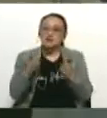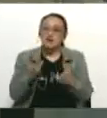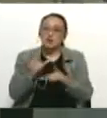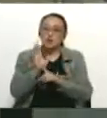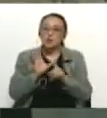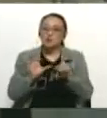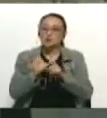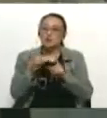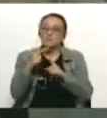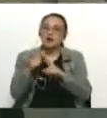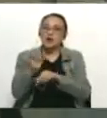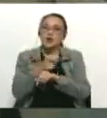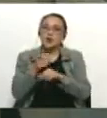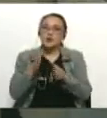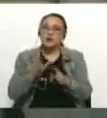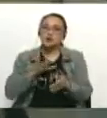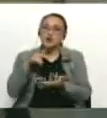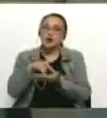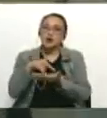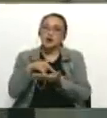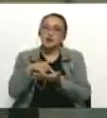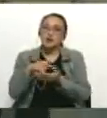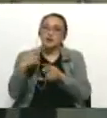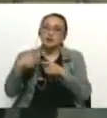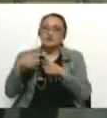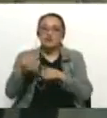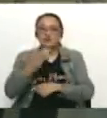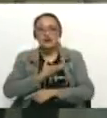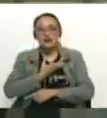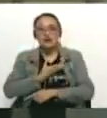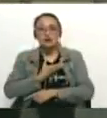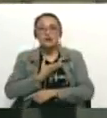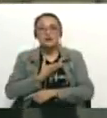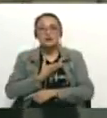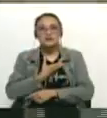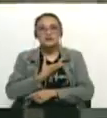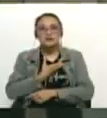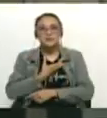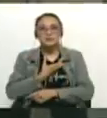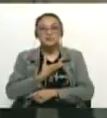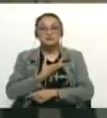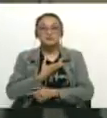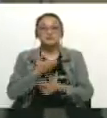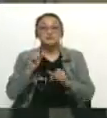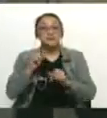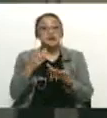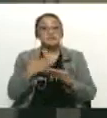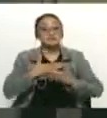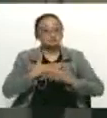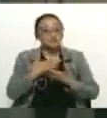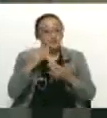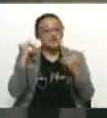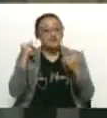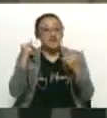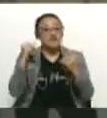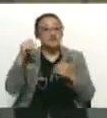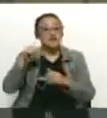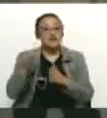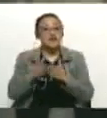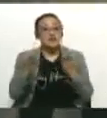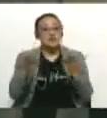Cultura, la Gobernación del Estado Carabobo, de las distintas alcaldías, que han hecho posible esta fiesta del libro aquí en el